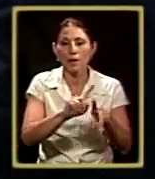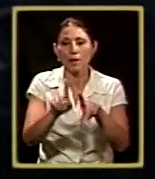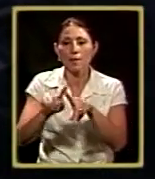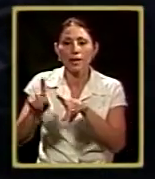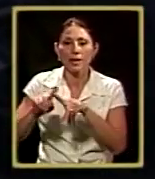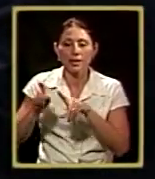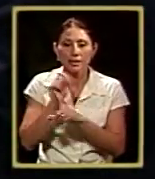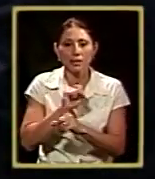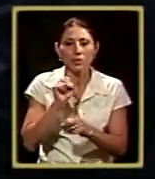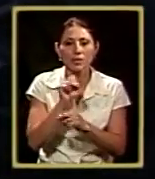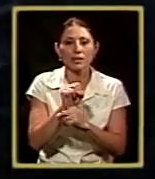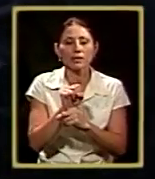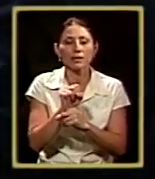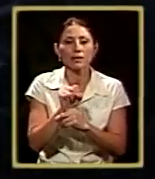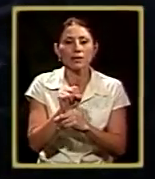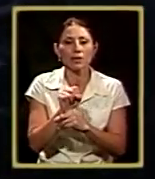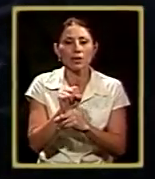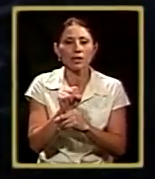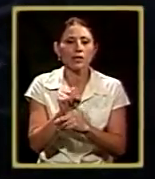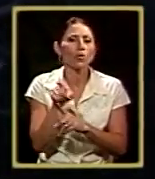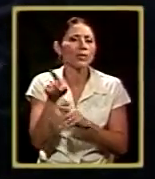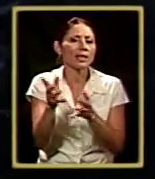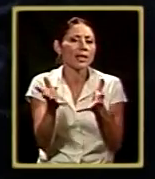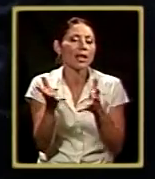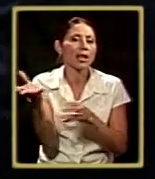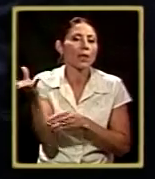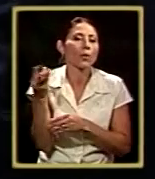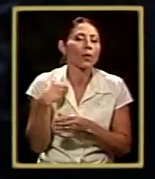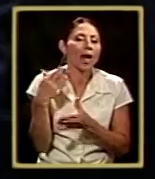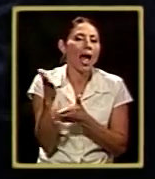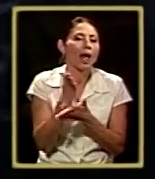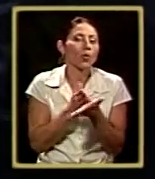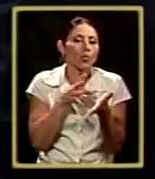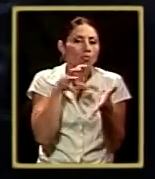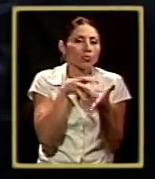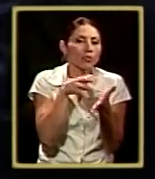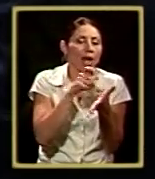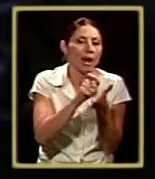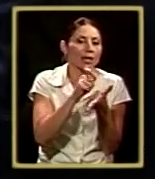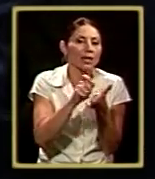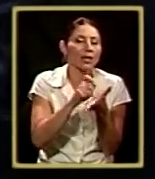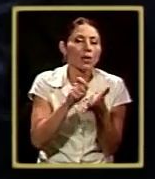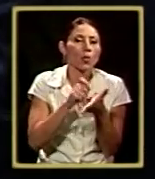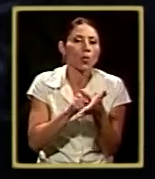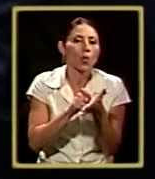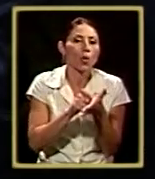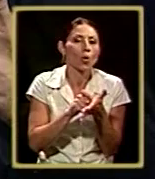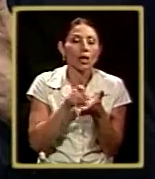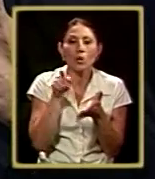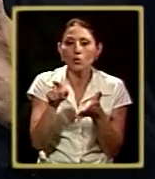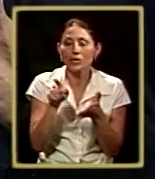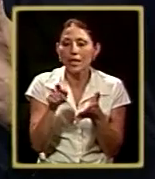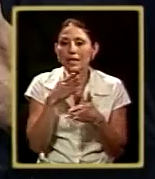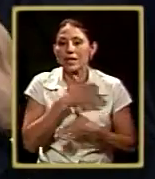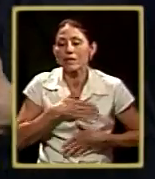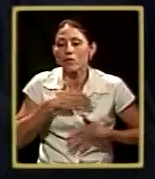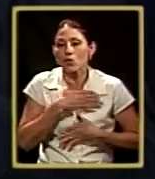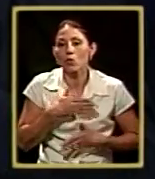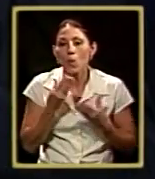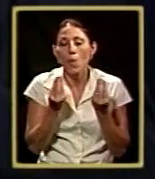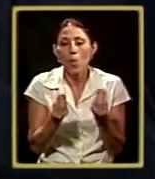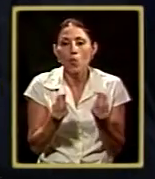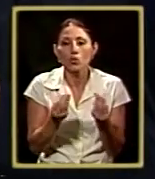situaciones, ¿no nos quiere contar de algún artículo que a usted o lo disfrutó mucho o